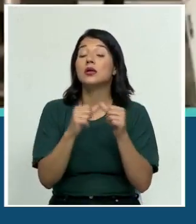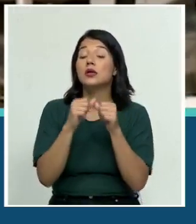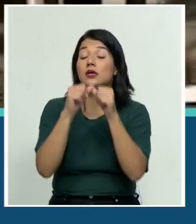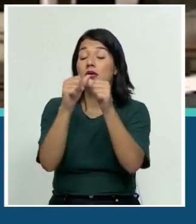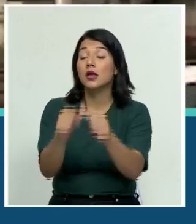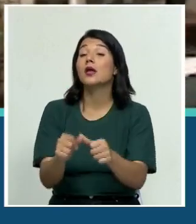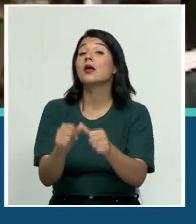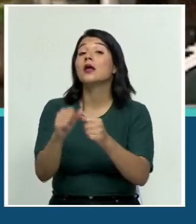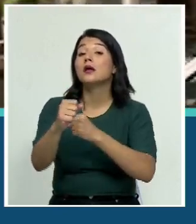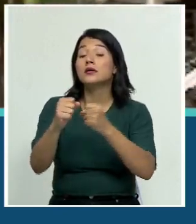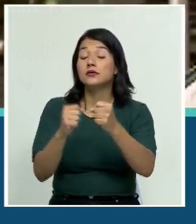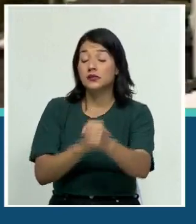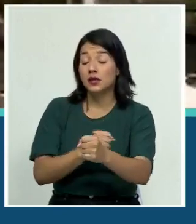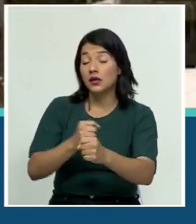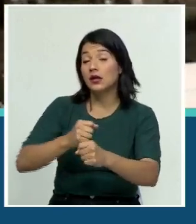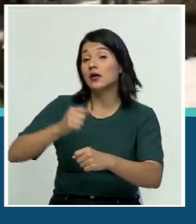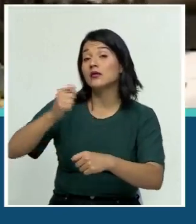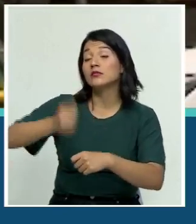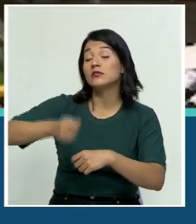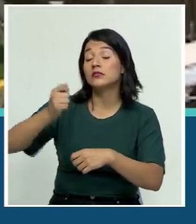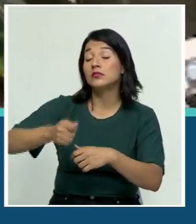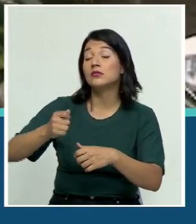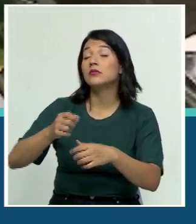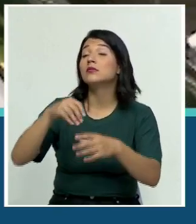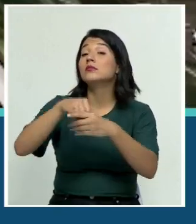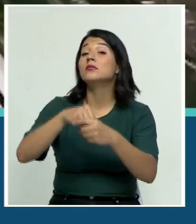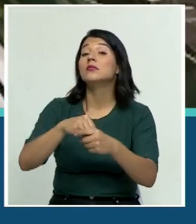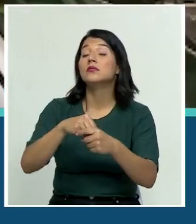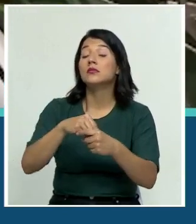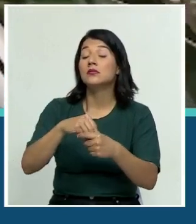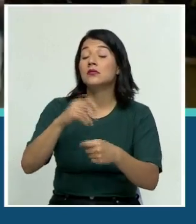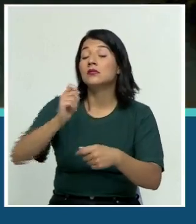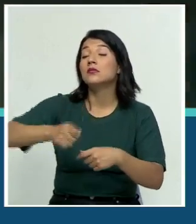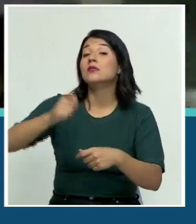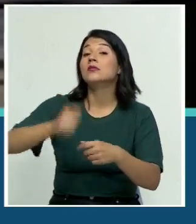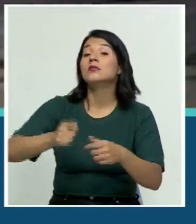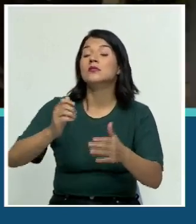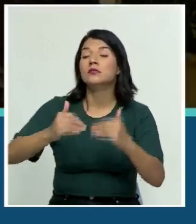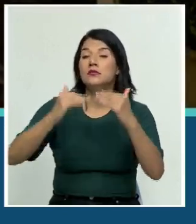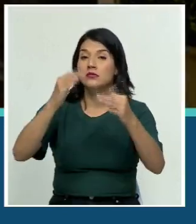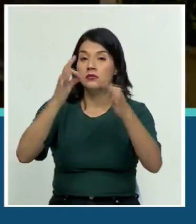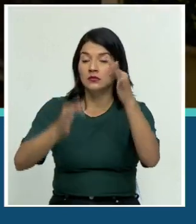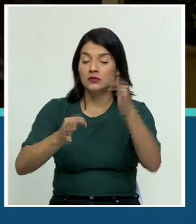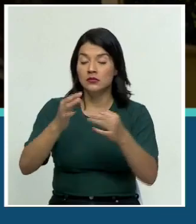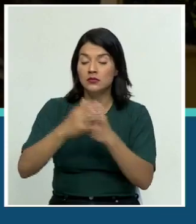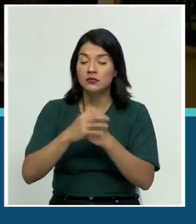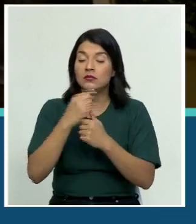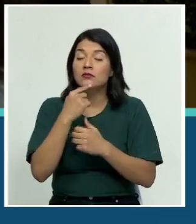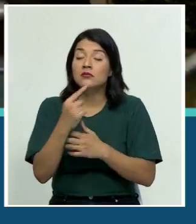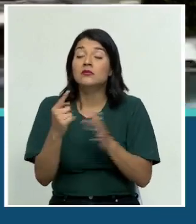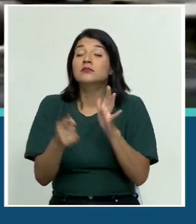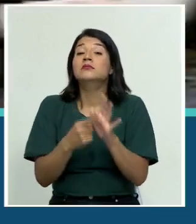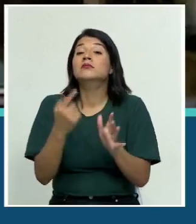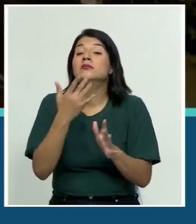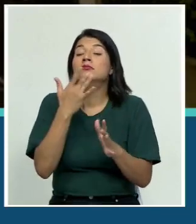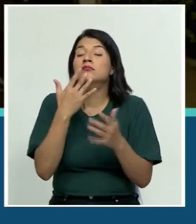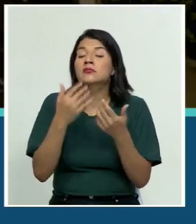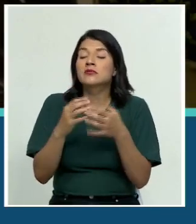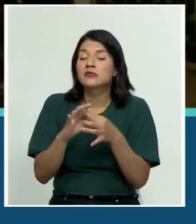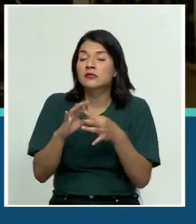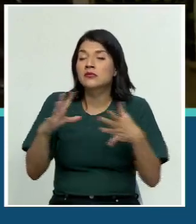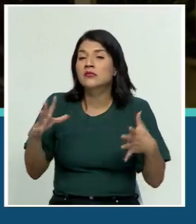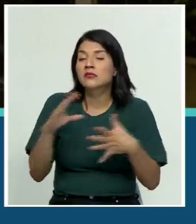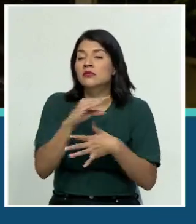de la Corte Suprema de Justicia. Según Cisneros, los expertos recomiendan independizar la Sala Constitucional y también a la